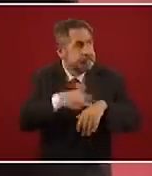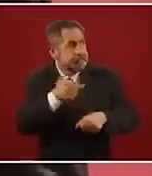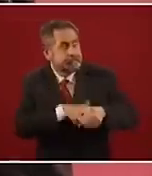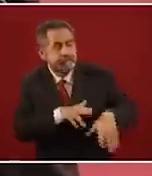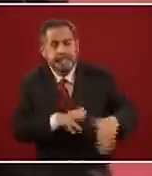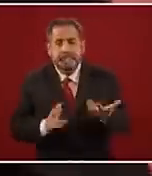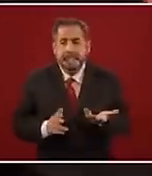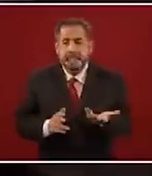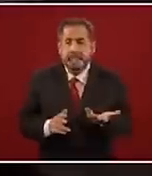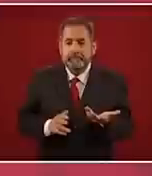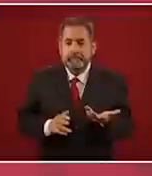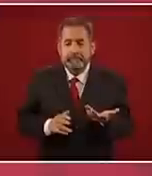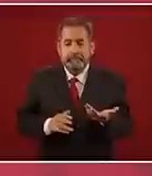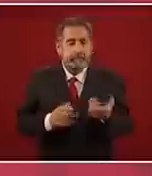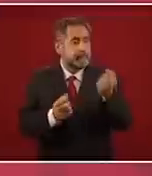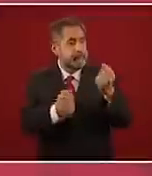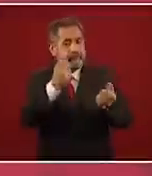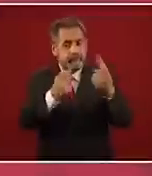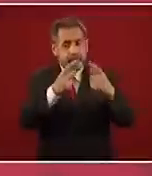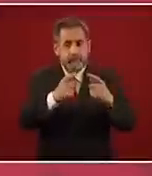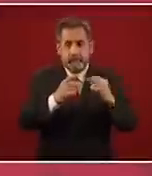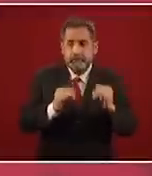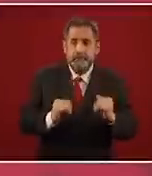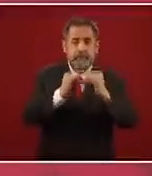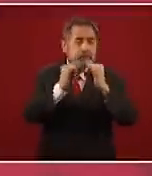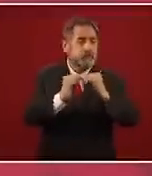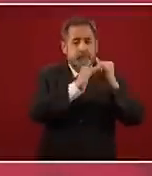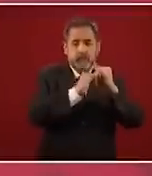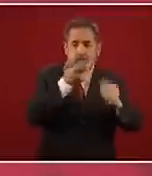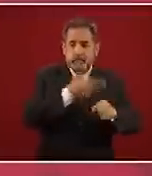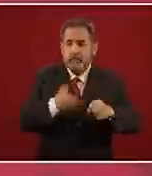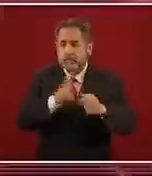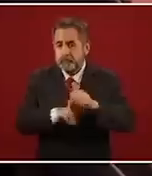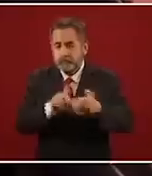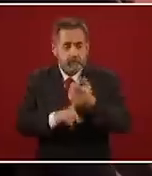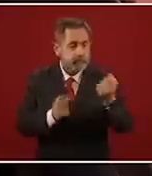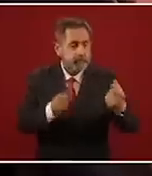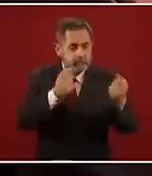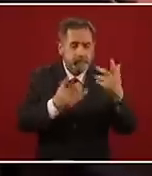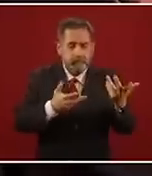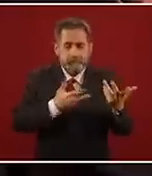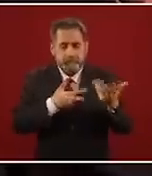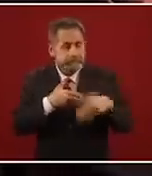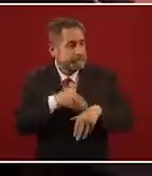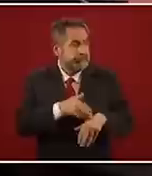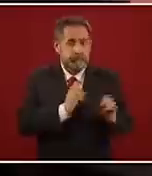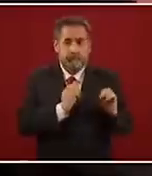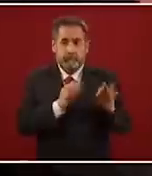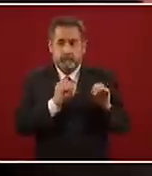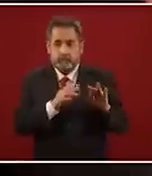los directores de algunos institutos, hospitales, tenían en sus oficinas